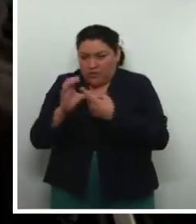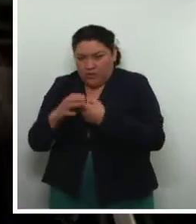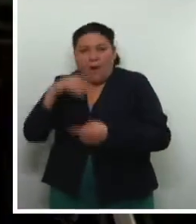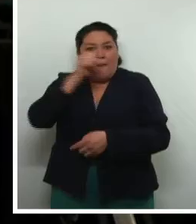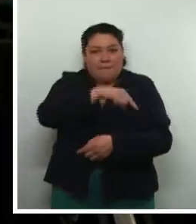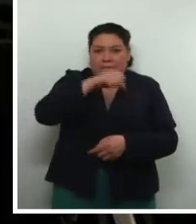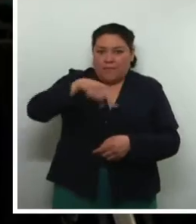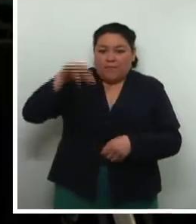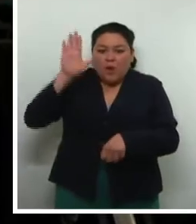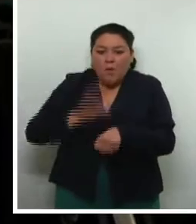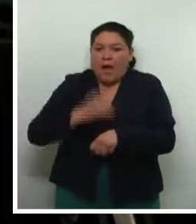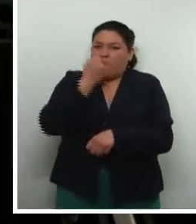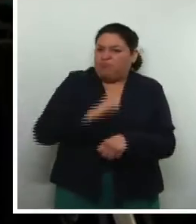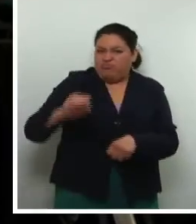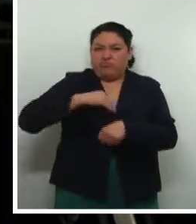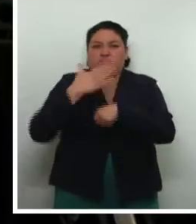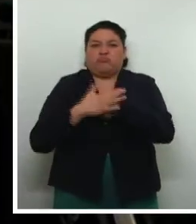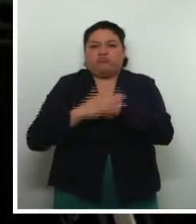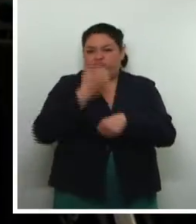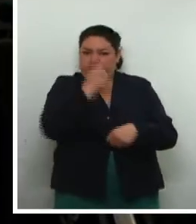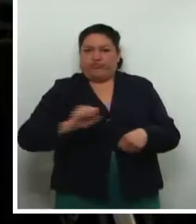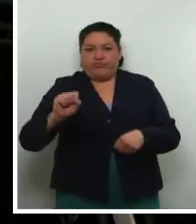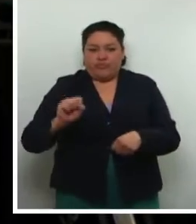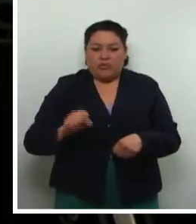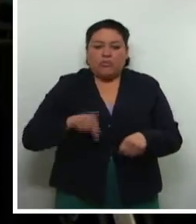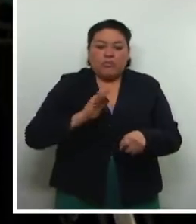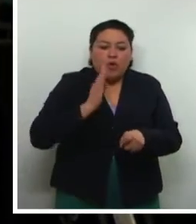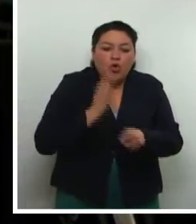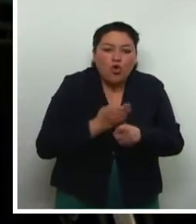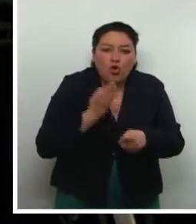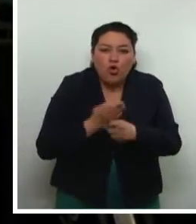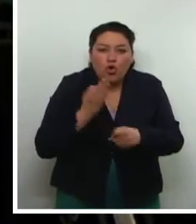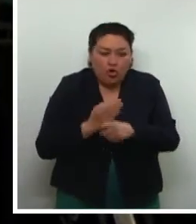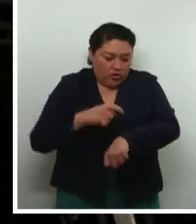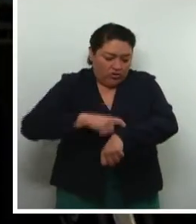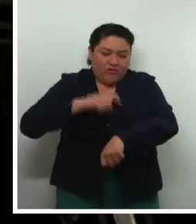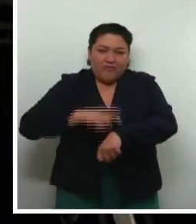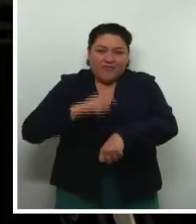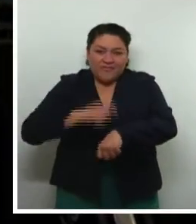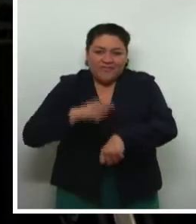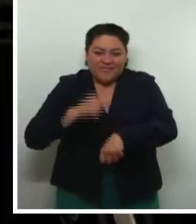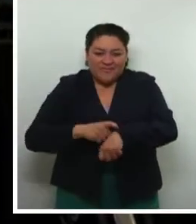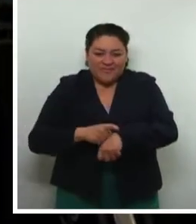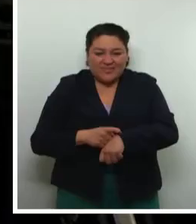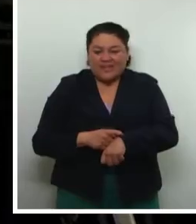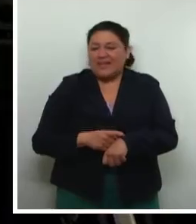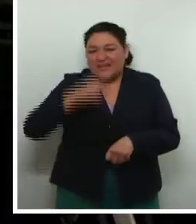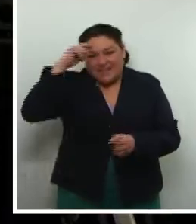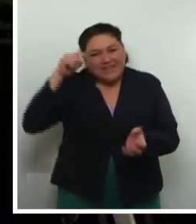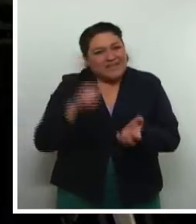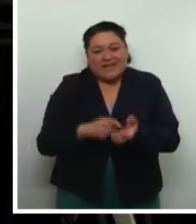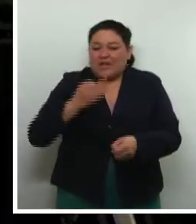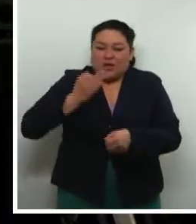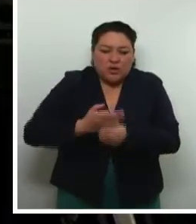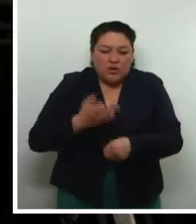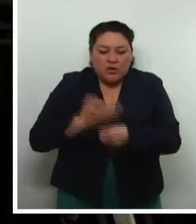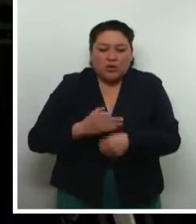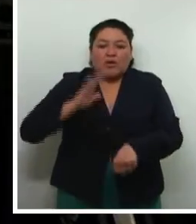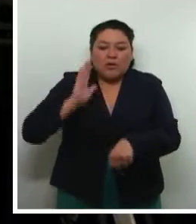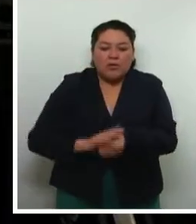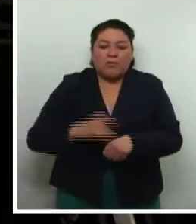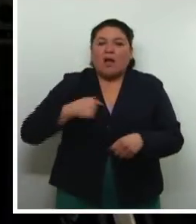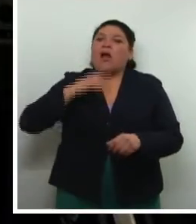ir afinando el procedimiento, pero para el tiempo que tenemos, creo que no debemos